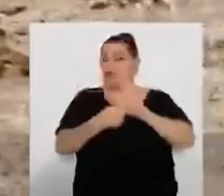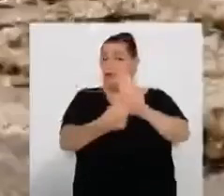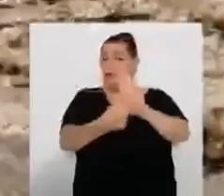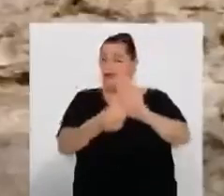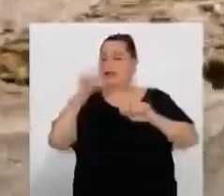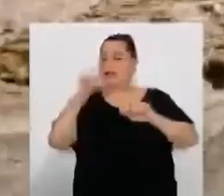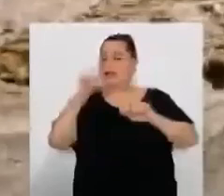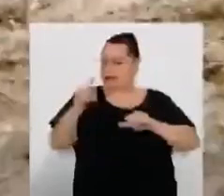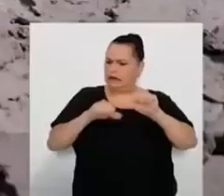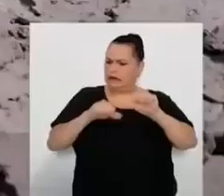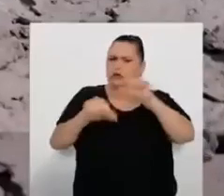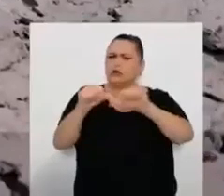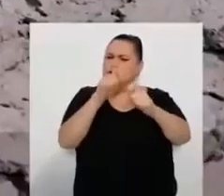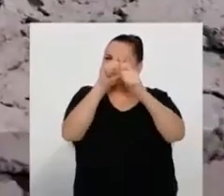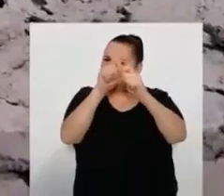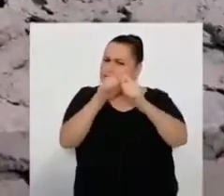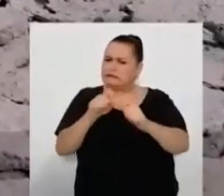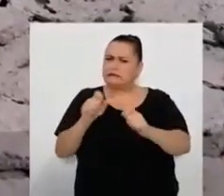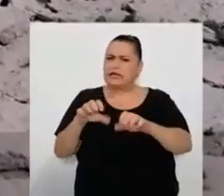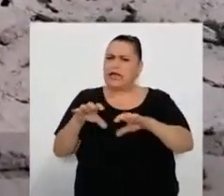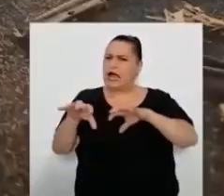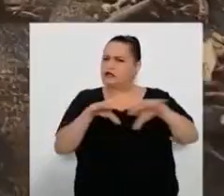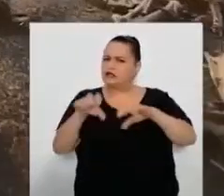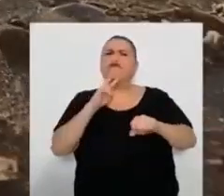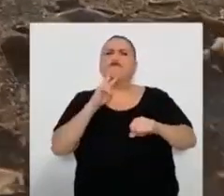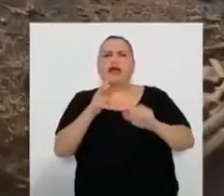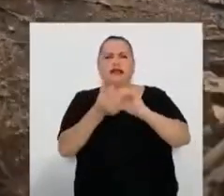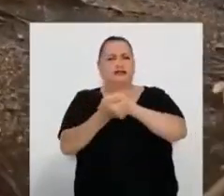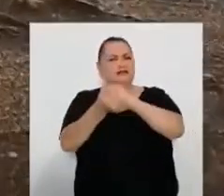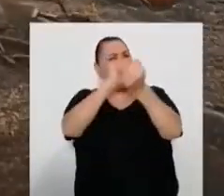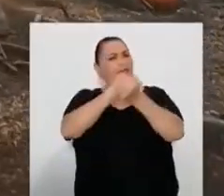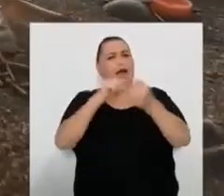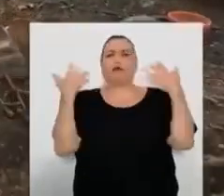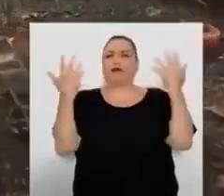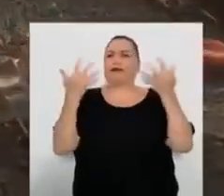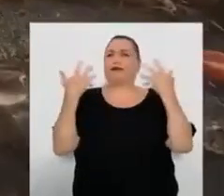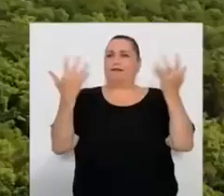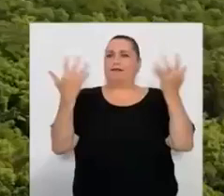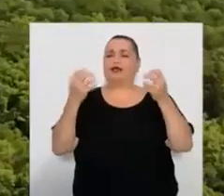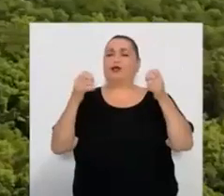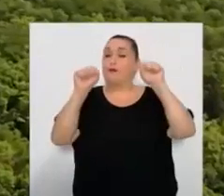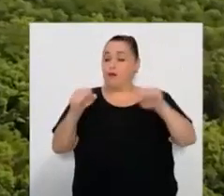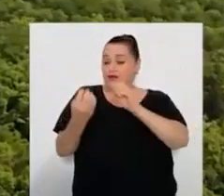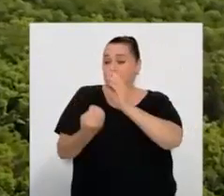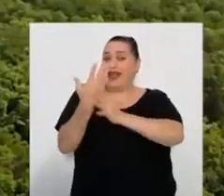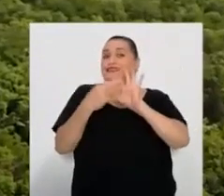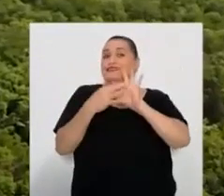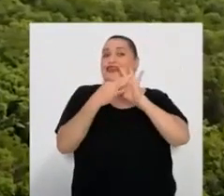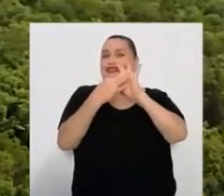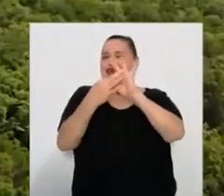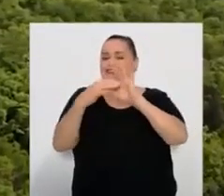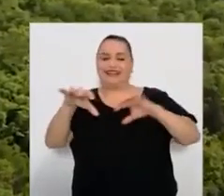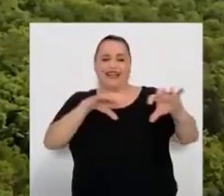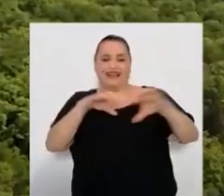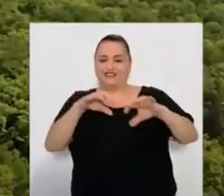debemos luchar por concretar acciones reales contra el cambio climático. Así es como nace la Alianza para la Acción Climática, buscando